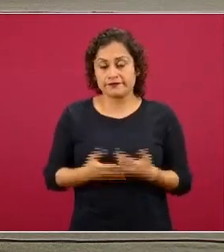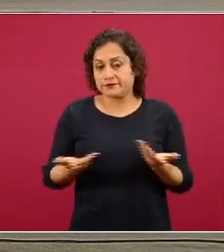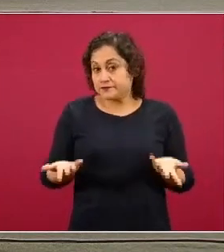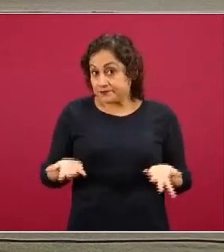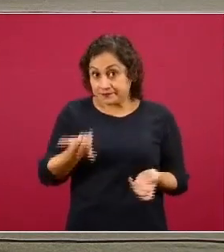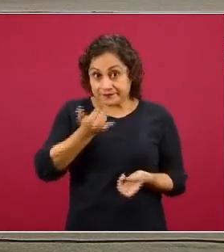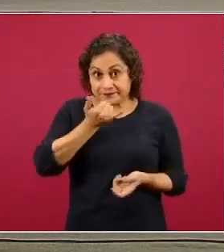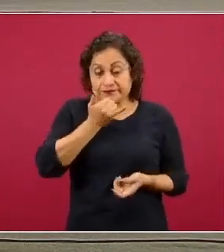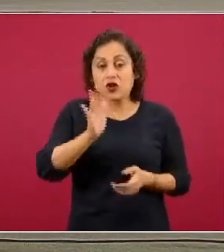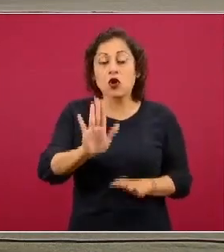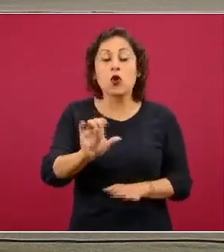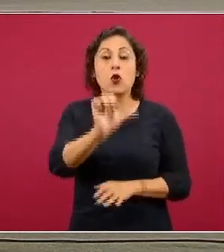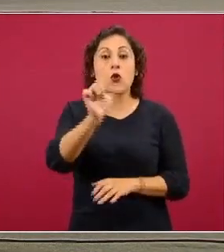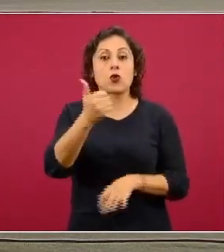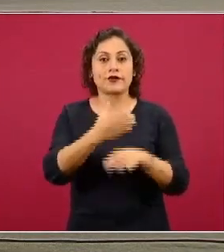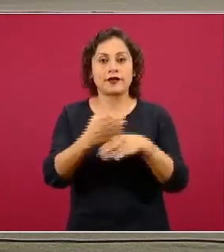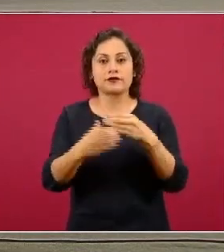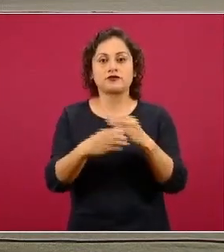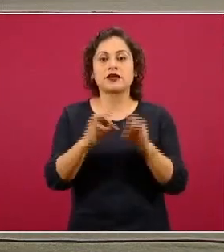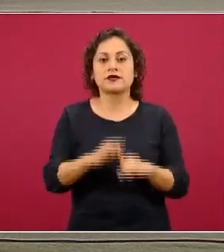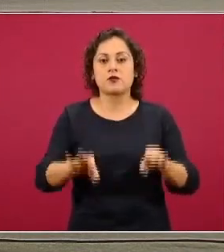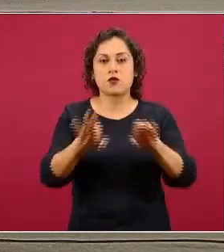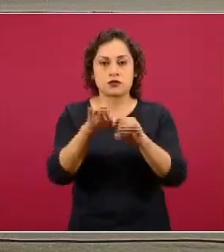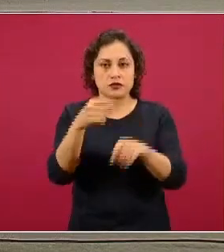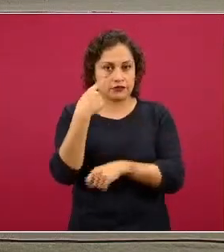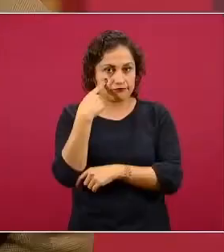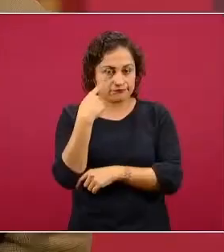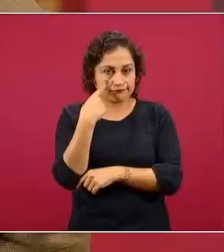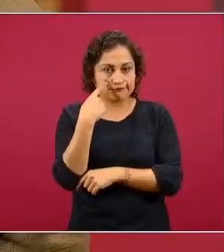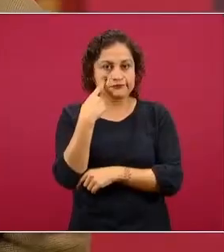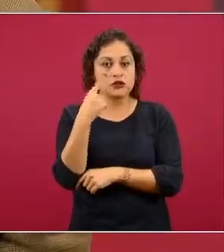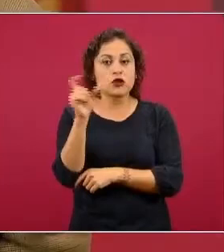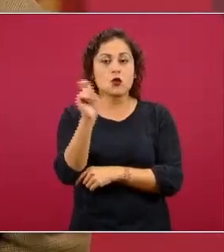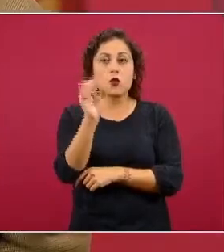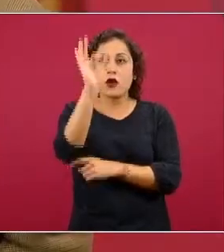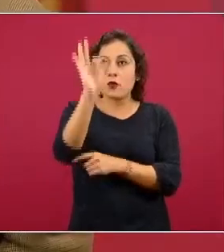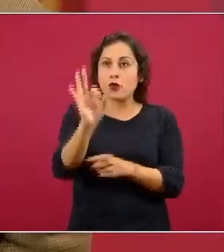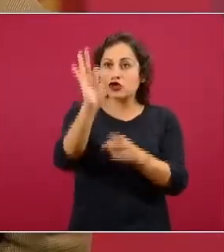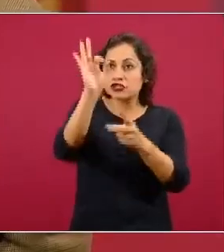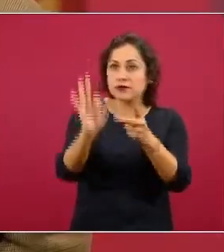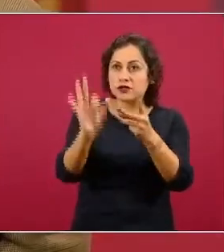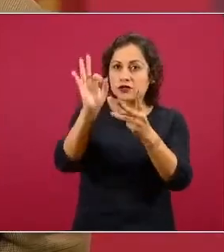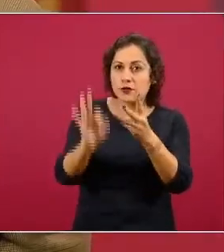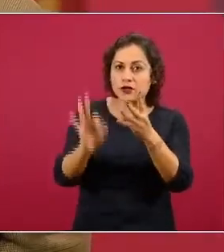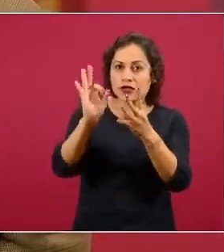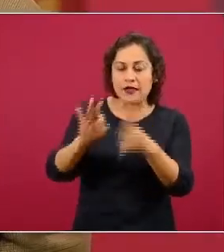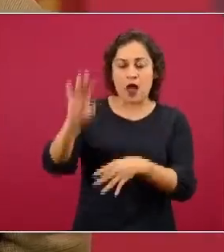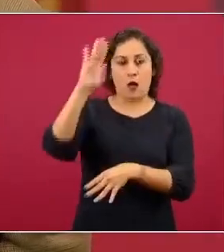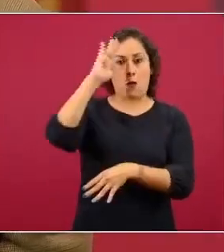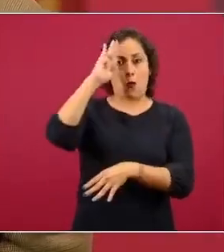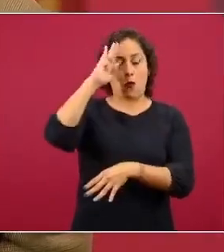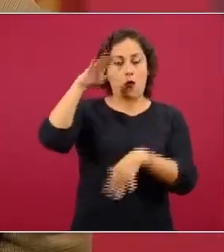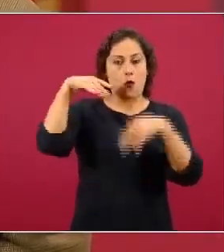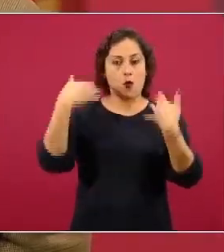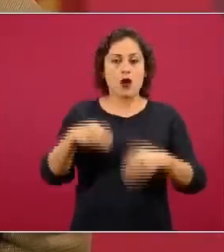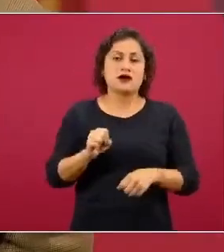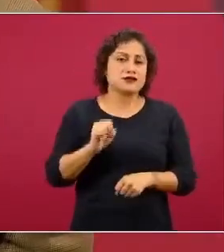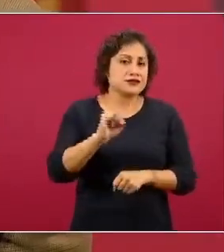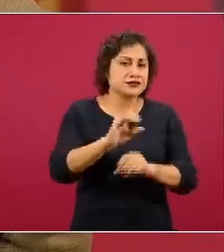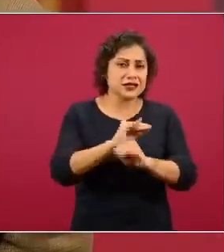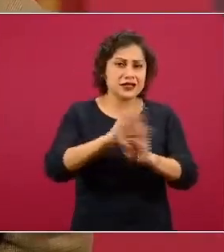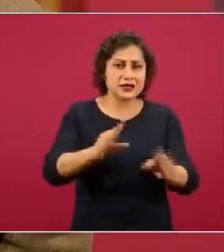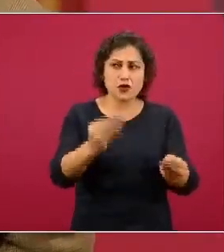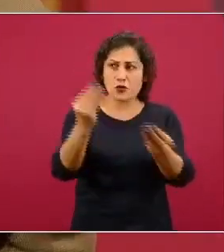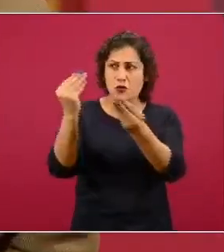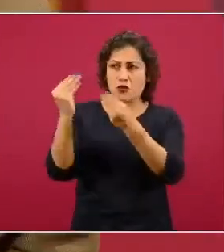nada más una cosa que sí me gustaría recalcar es que cuando vemos los excesos en porcentajes de excesos, muchos de los países europeos han llegado